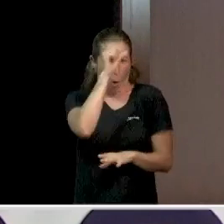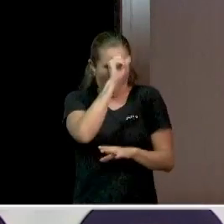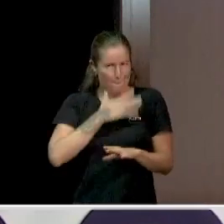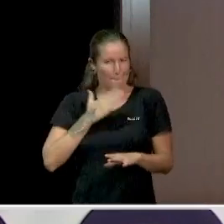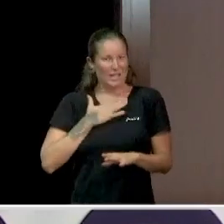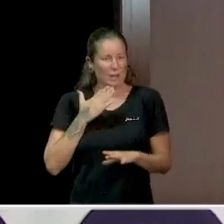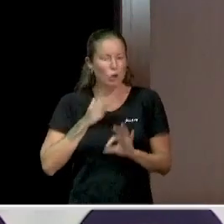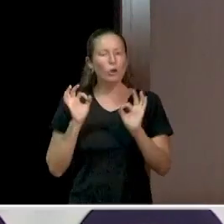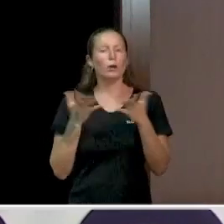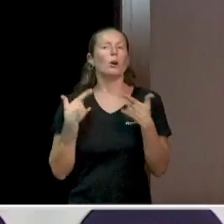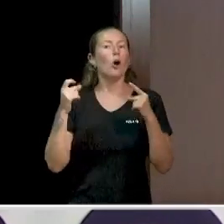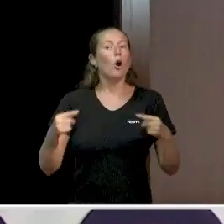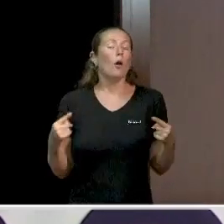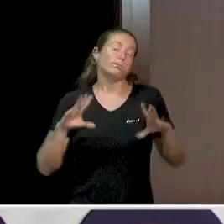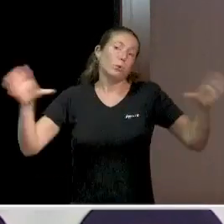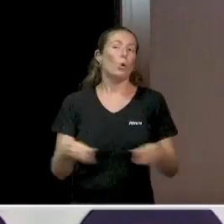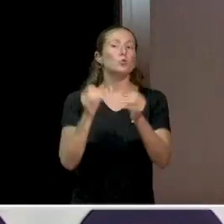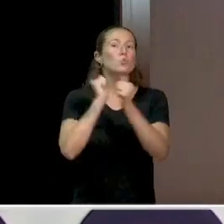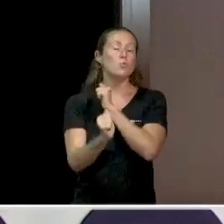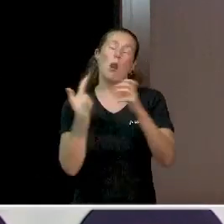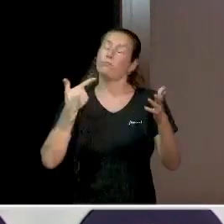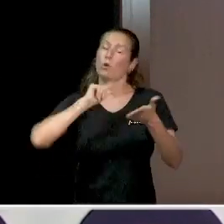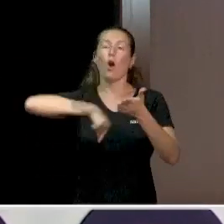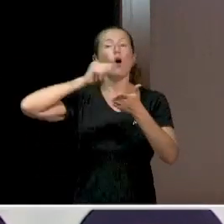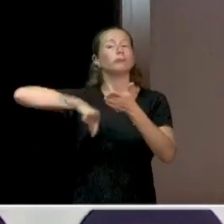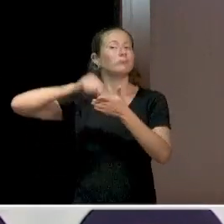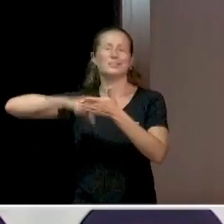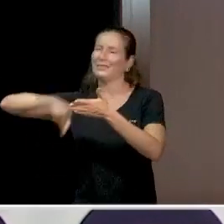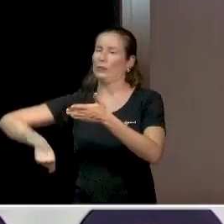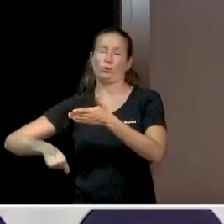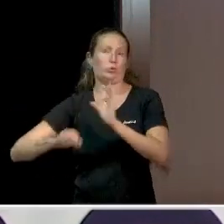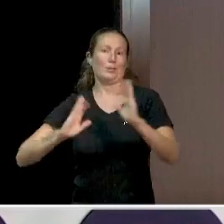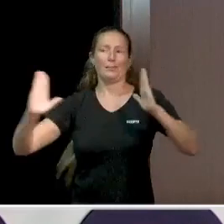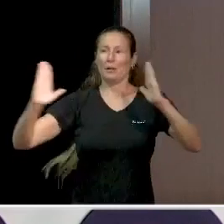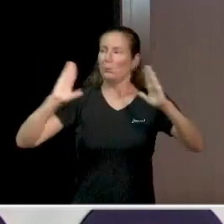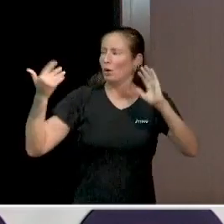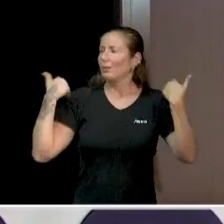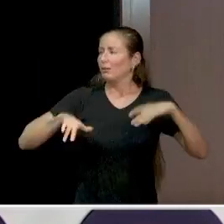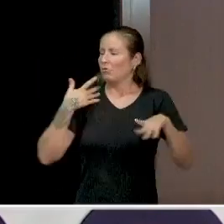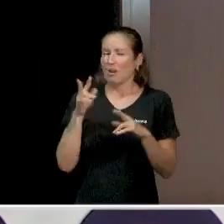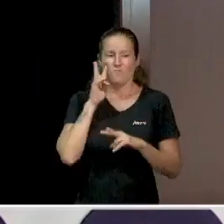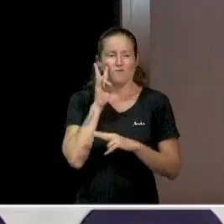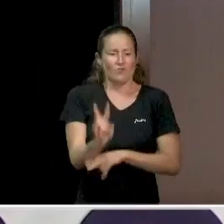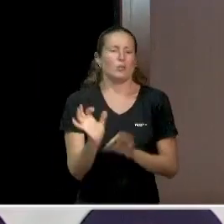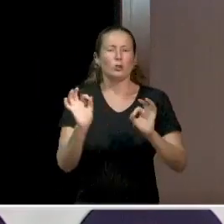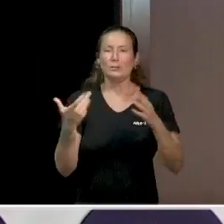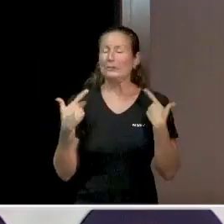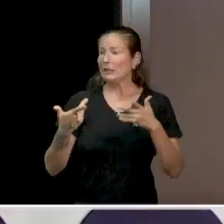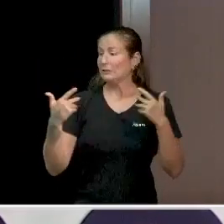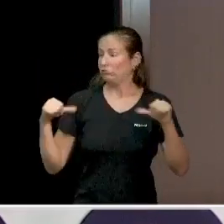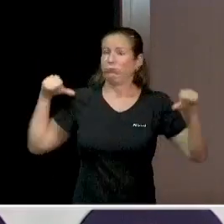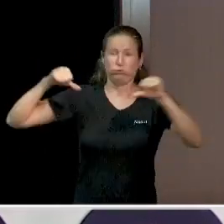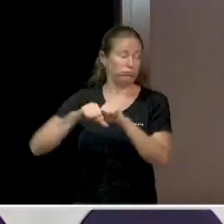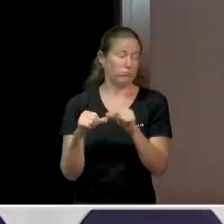a la conclusión de contratos temporales que, como hemos visto, son la mayor parte de los que se